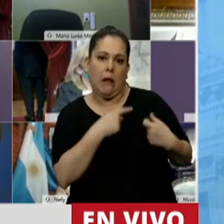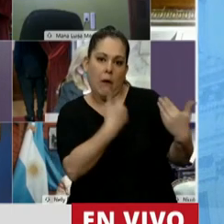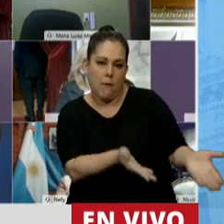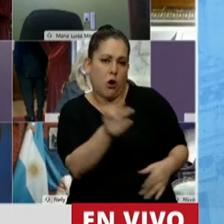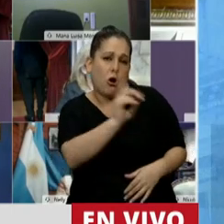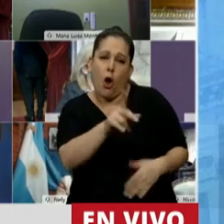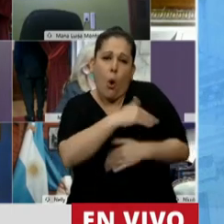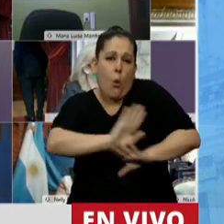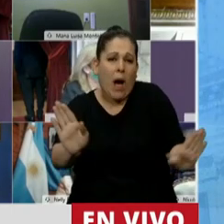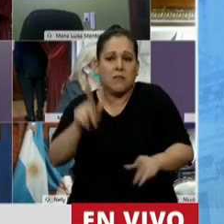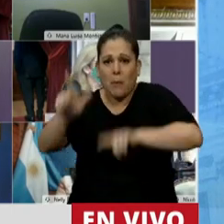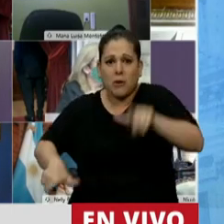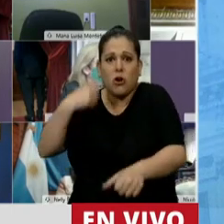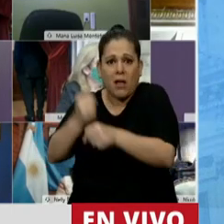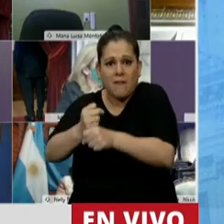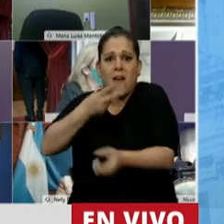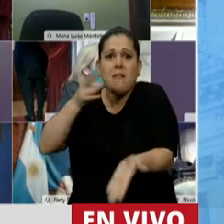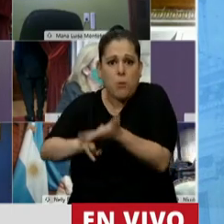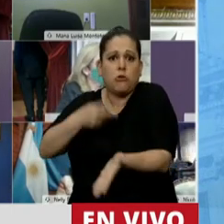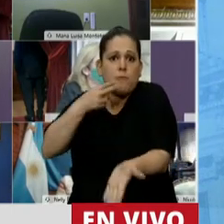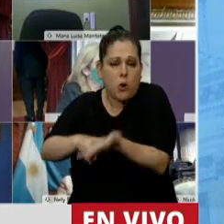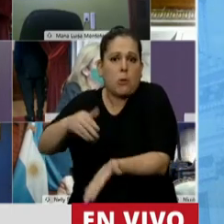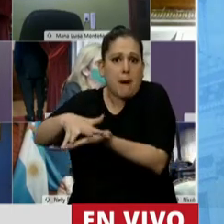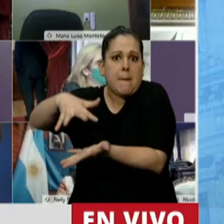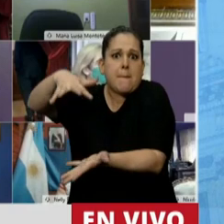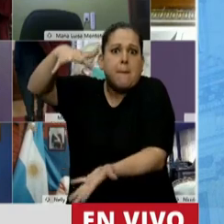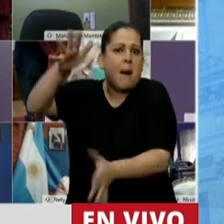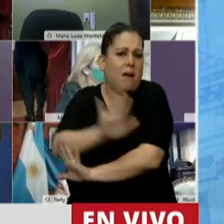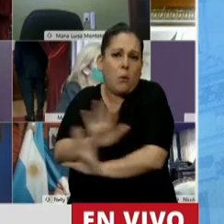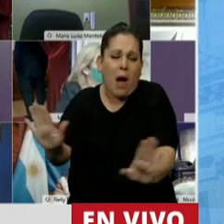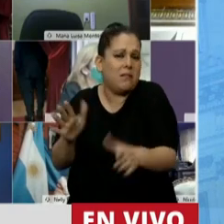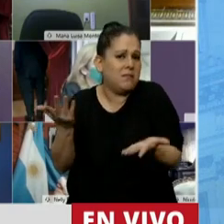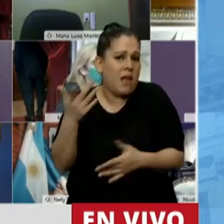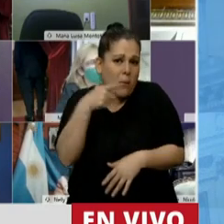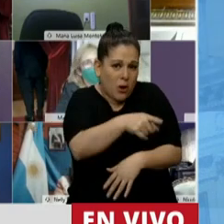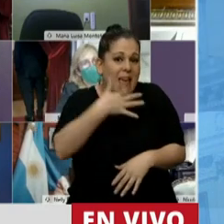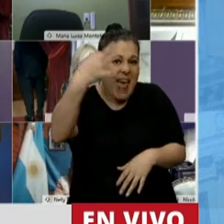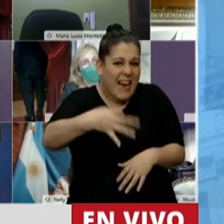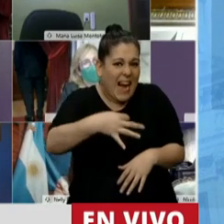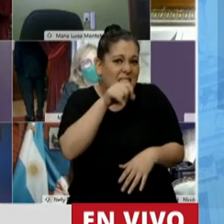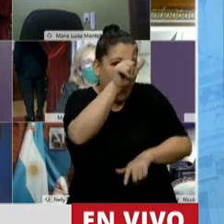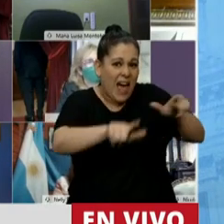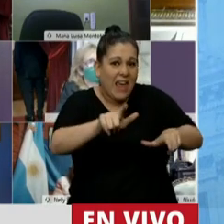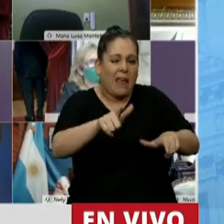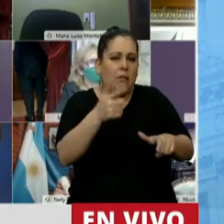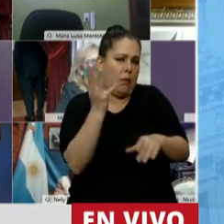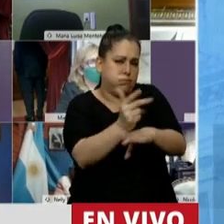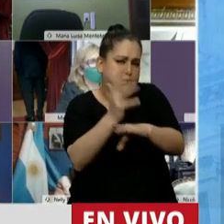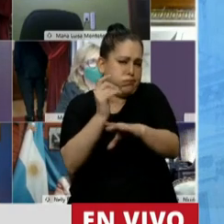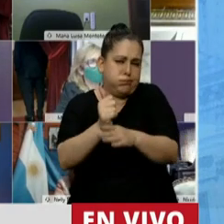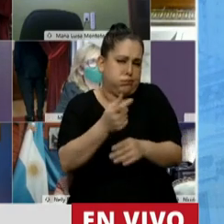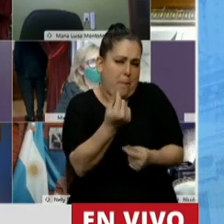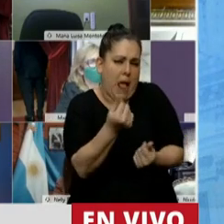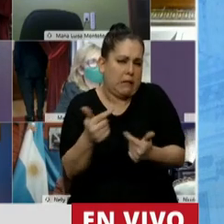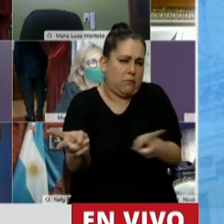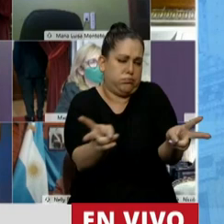a los que trabajan y de aumentar las alícuotas y crear nuevos impuestos mientras se han revoleado bolsos con plata de las coimas en los conventos en Argentina. Dejen